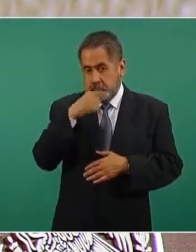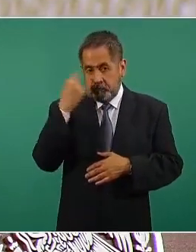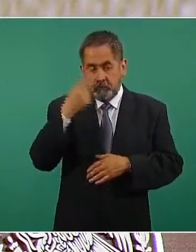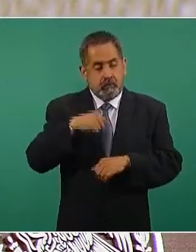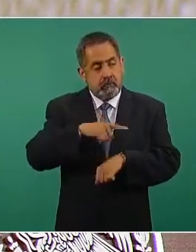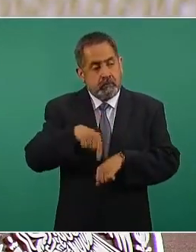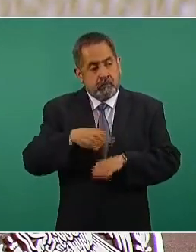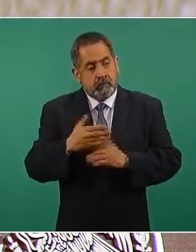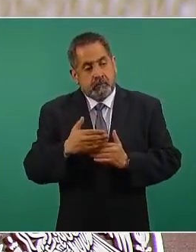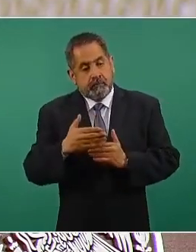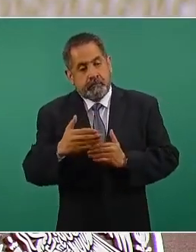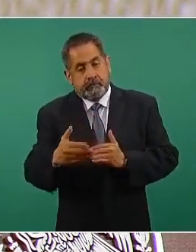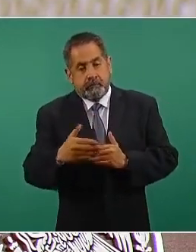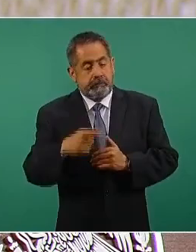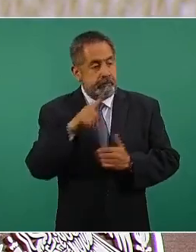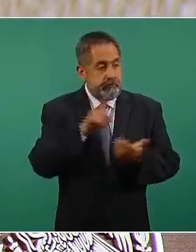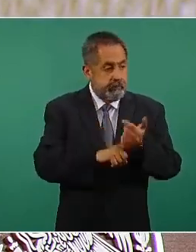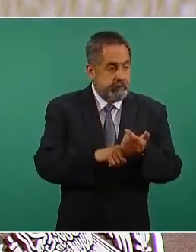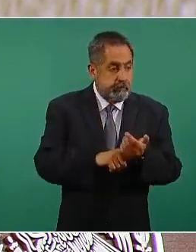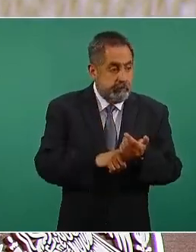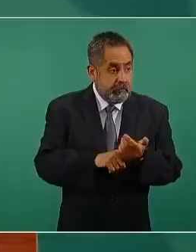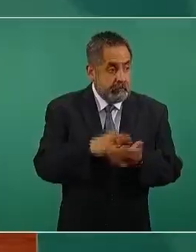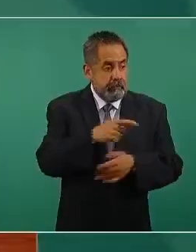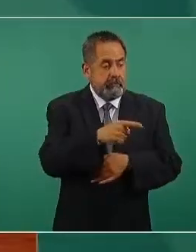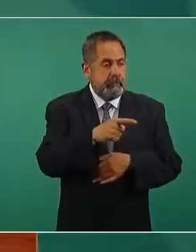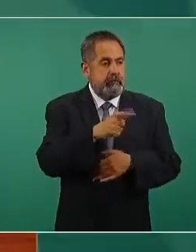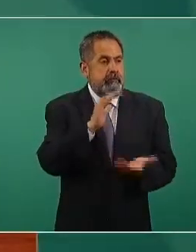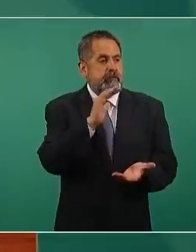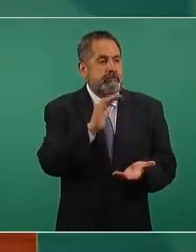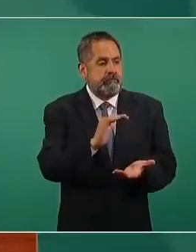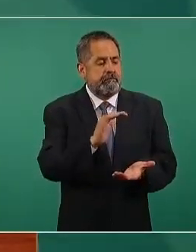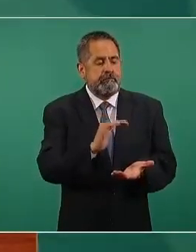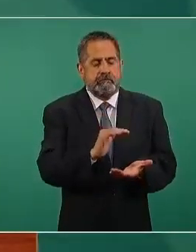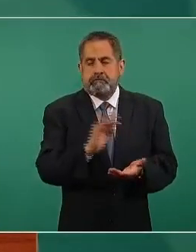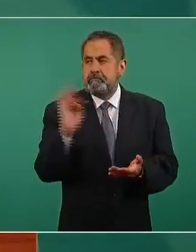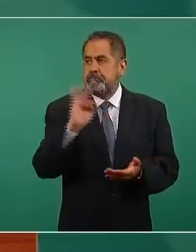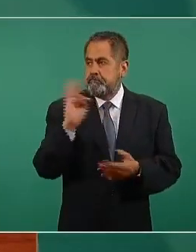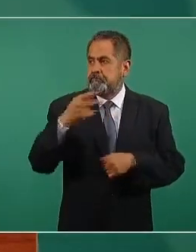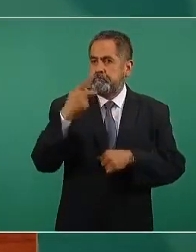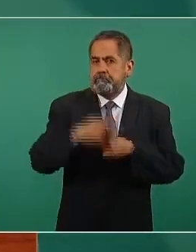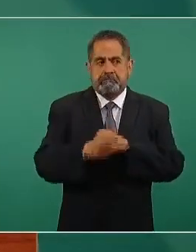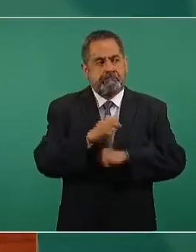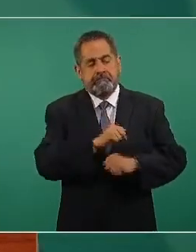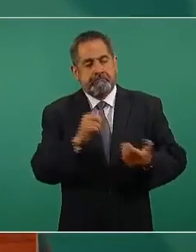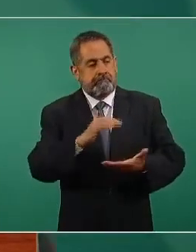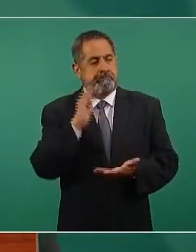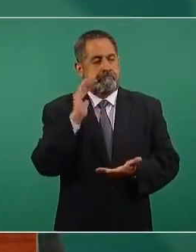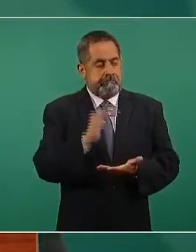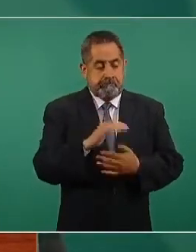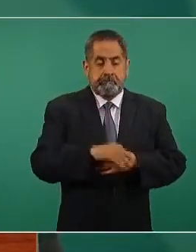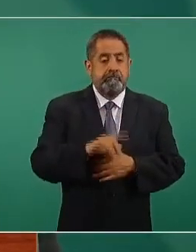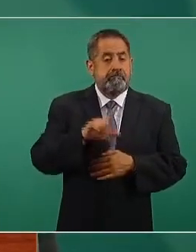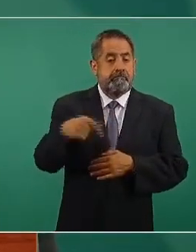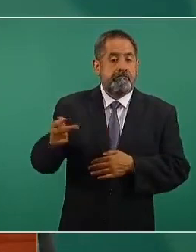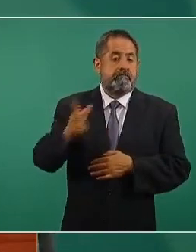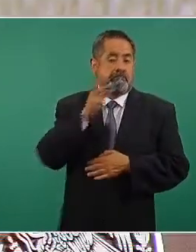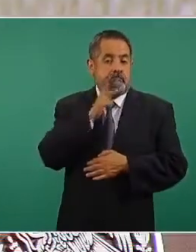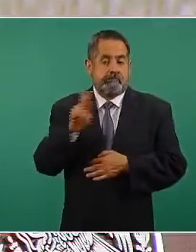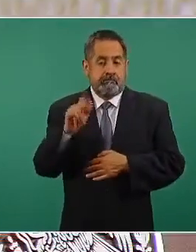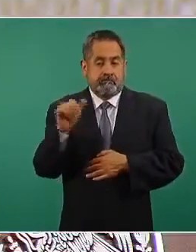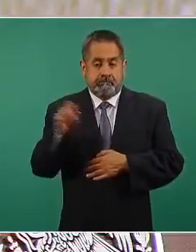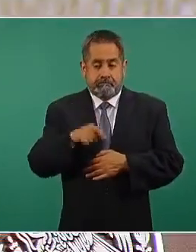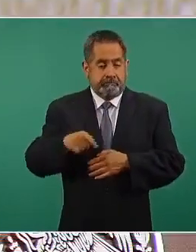se registra un índice de explosividad del 60%. Pemex realiza